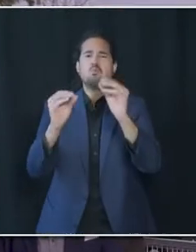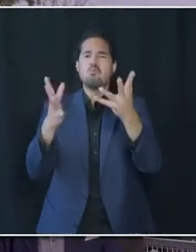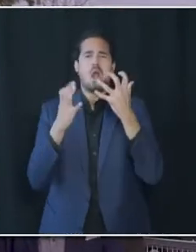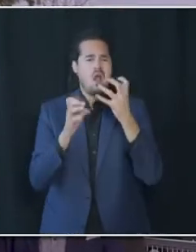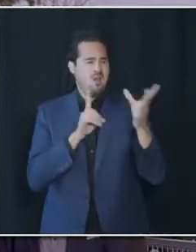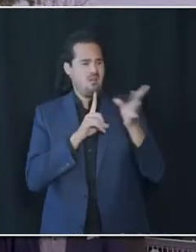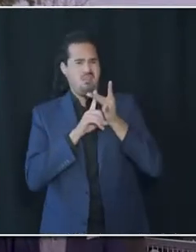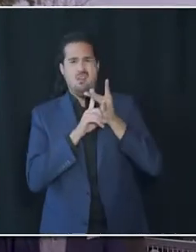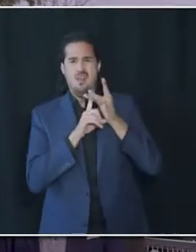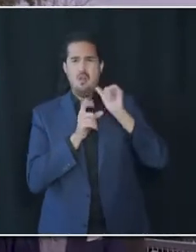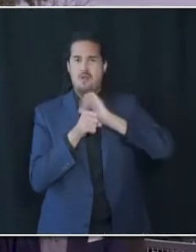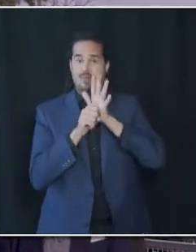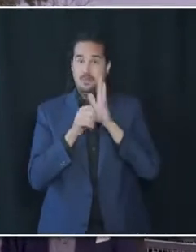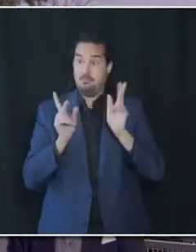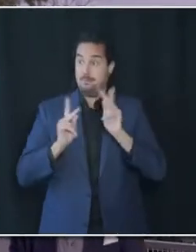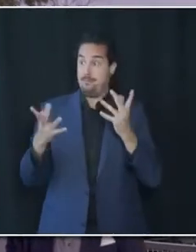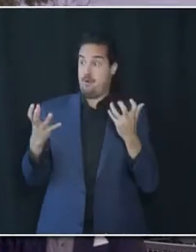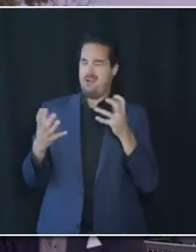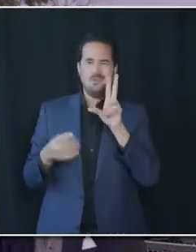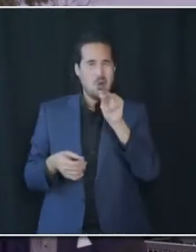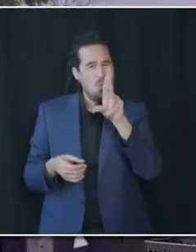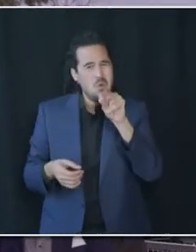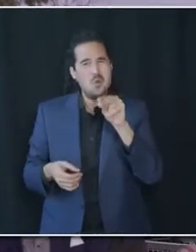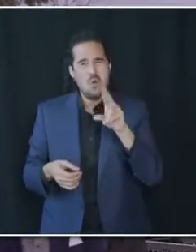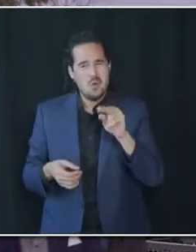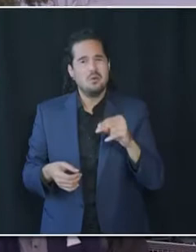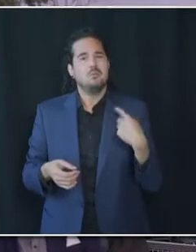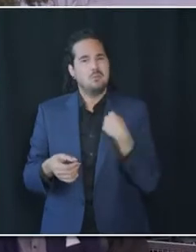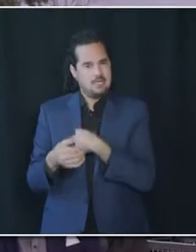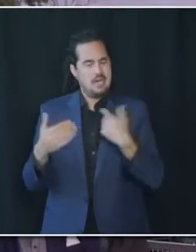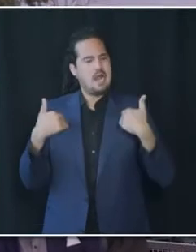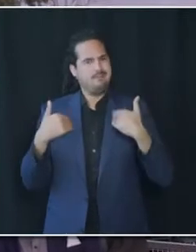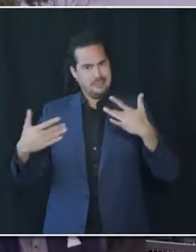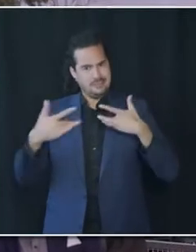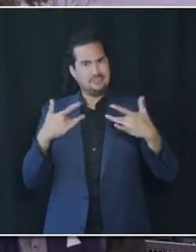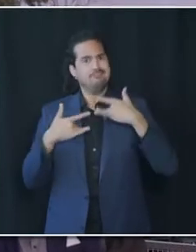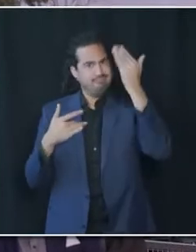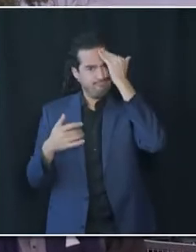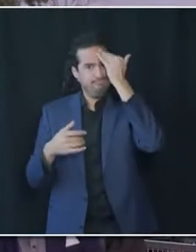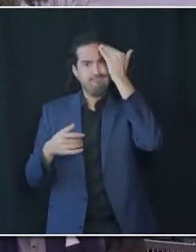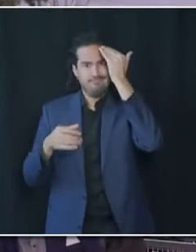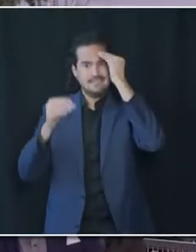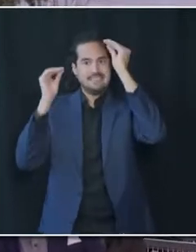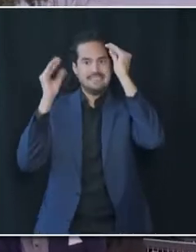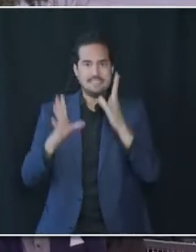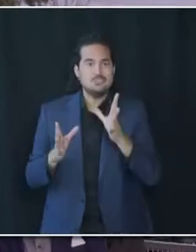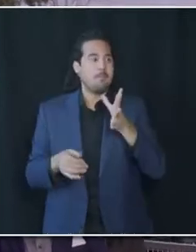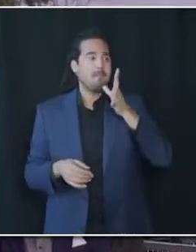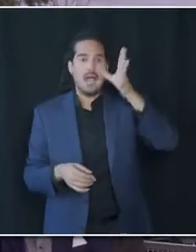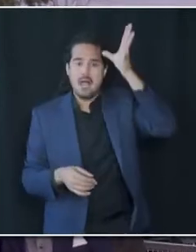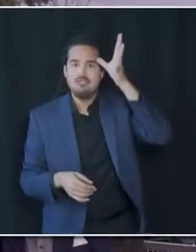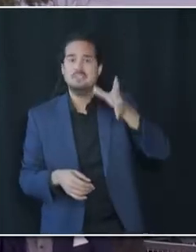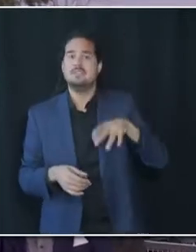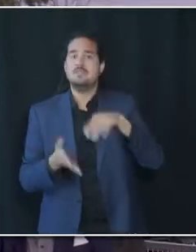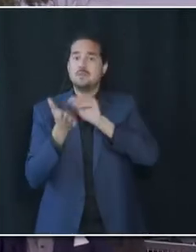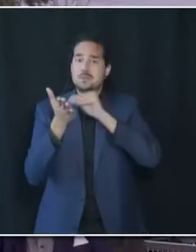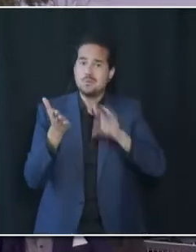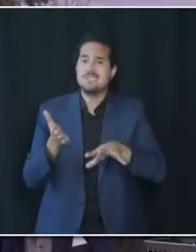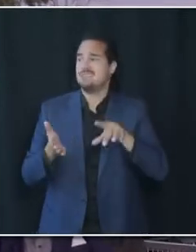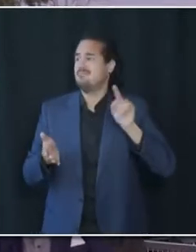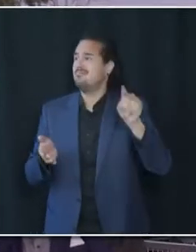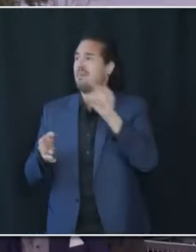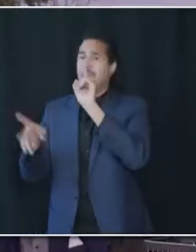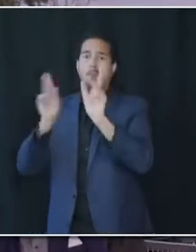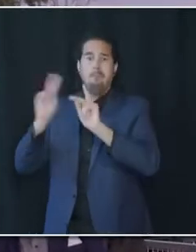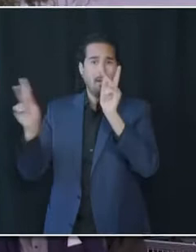contagiarse kobe 19 entonces tenemos inquietud de seamos maestros padres sea lo que sea si